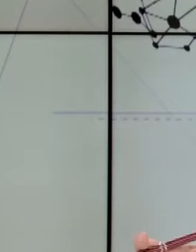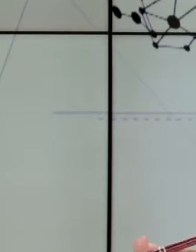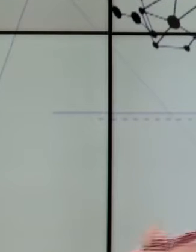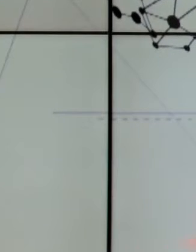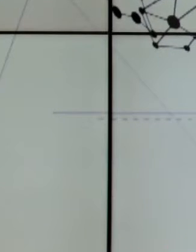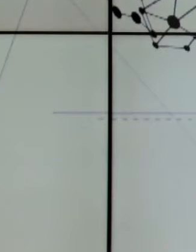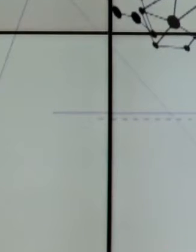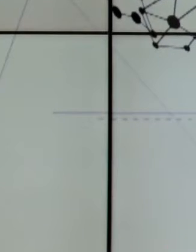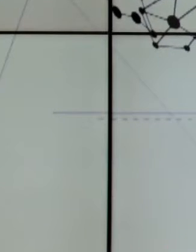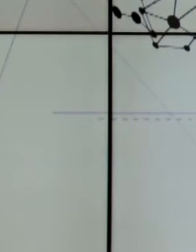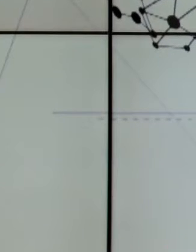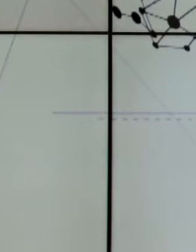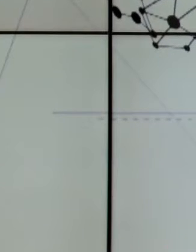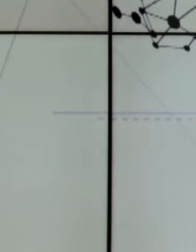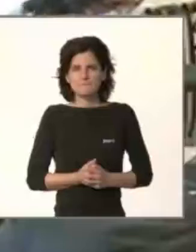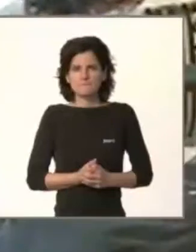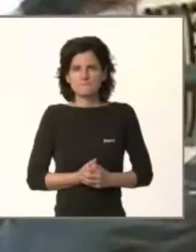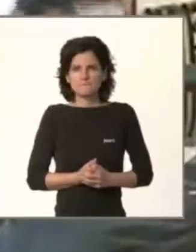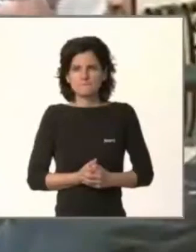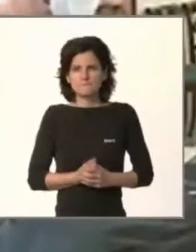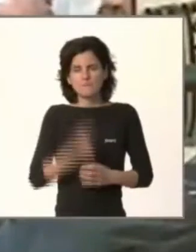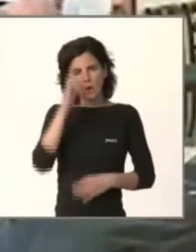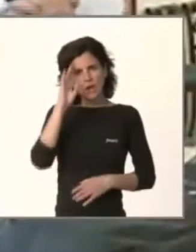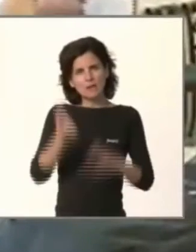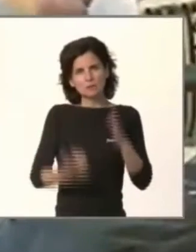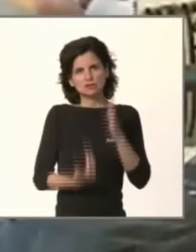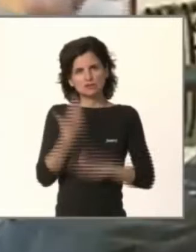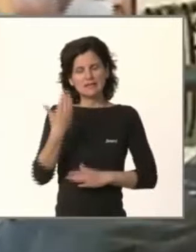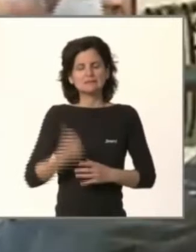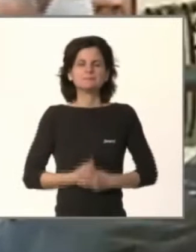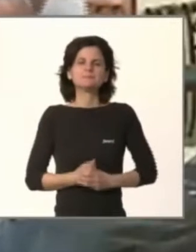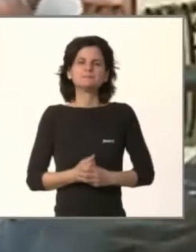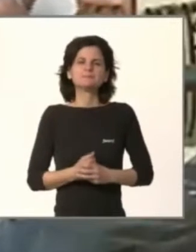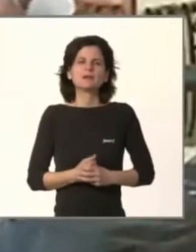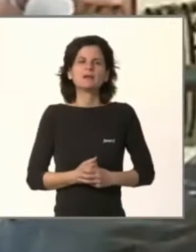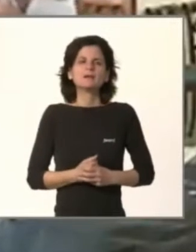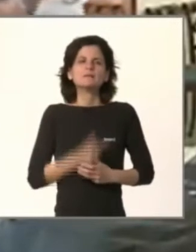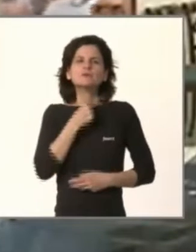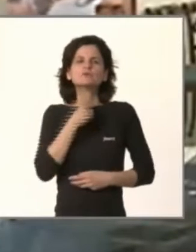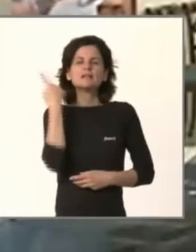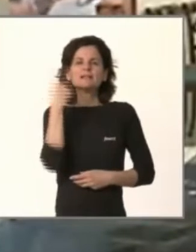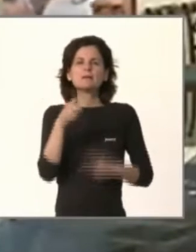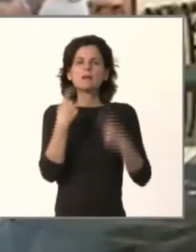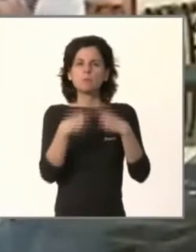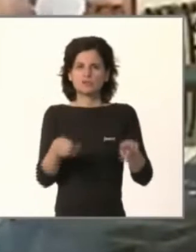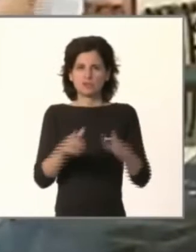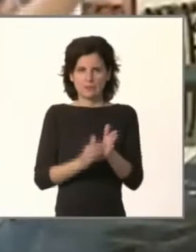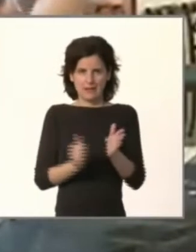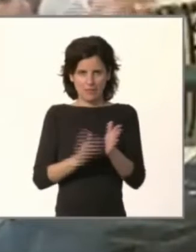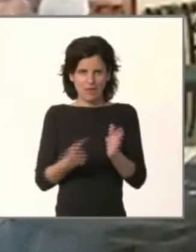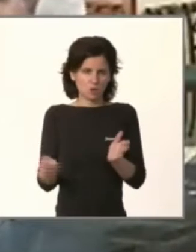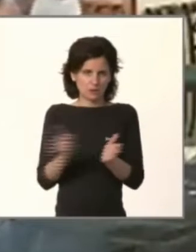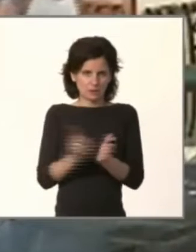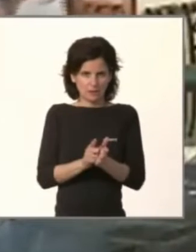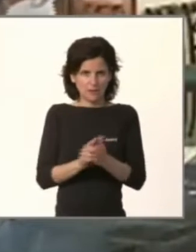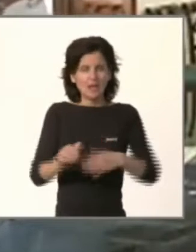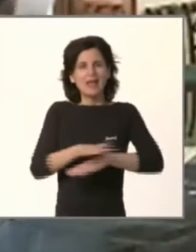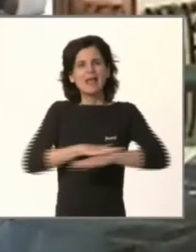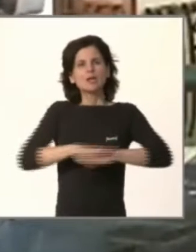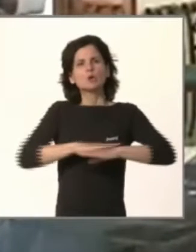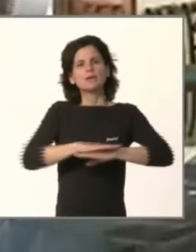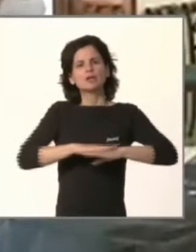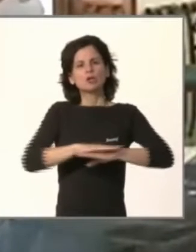el blog e iniciativa me gustaría saber respecto al puerto y contemplar consell llevar